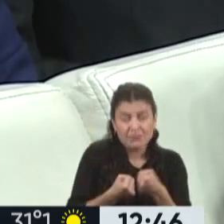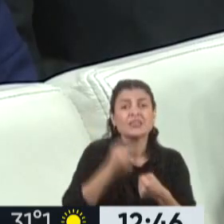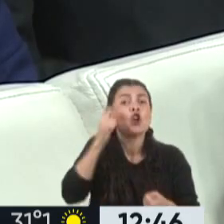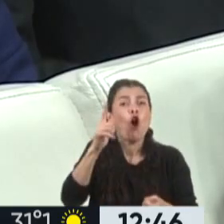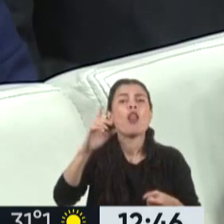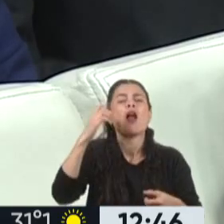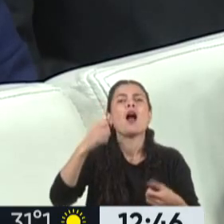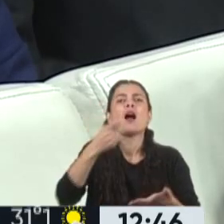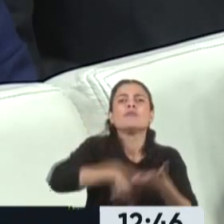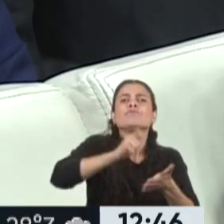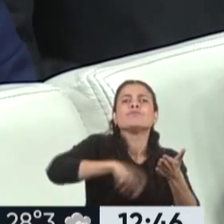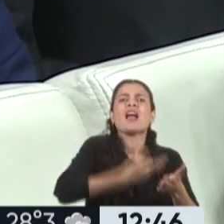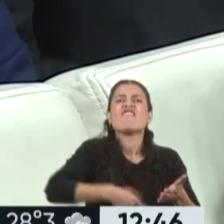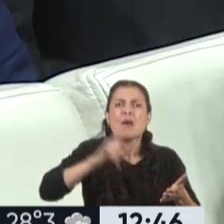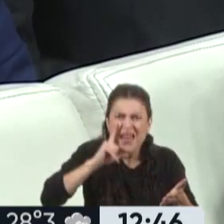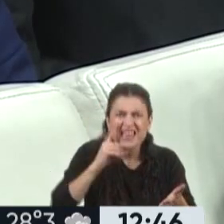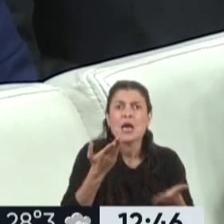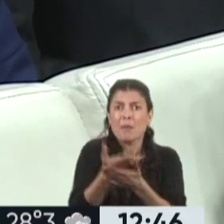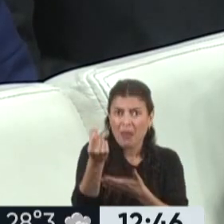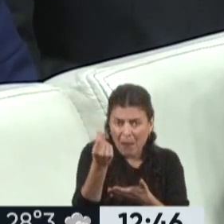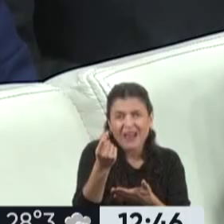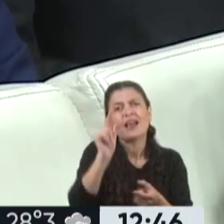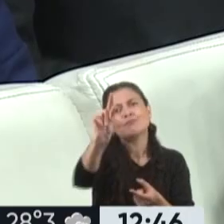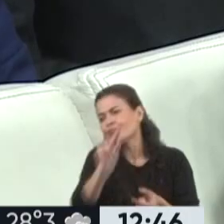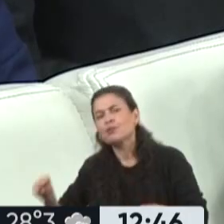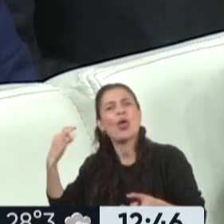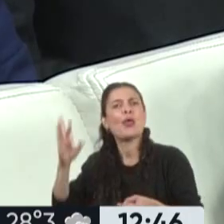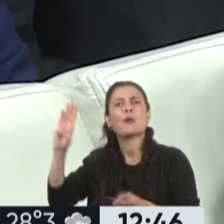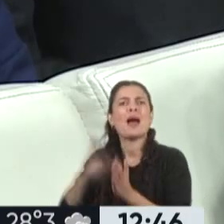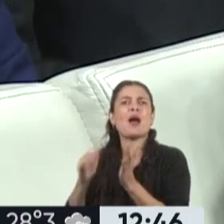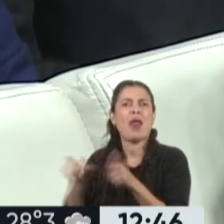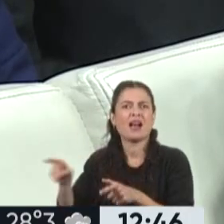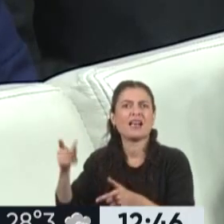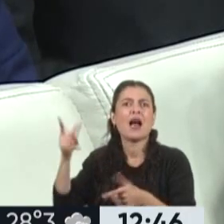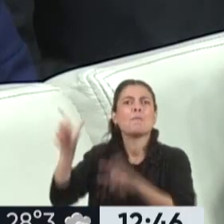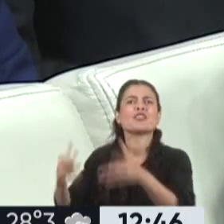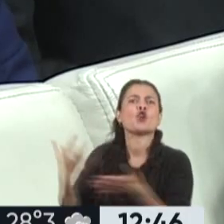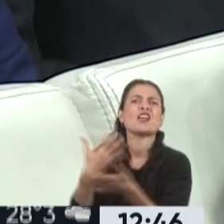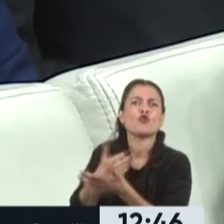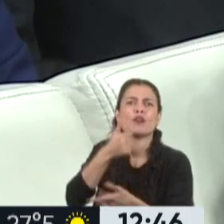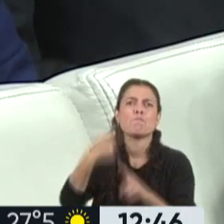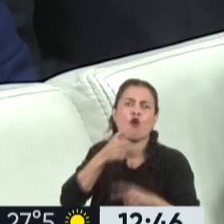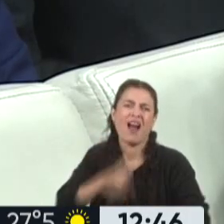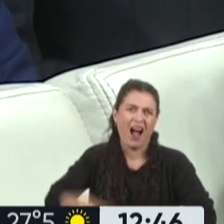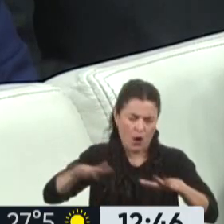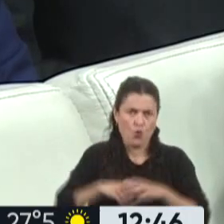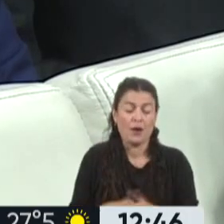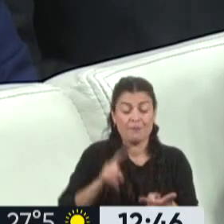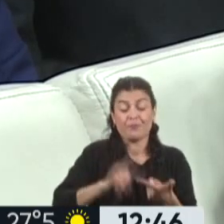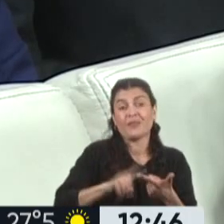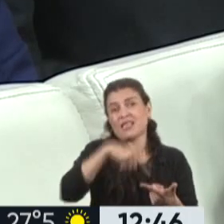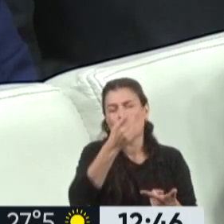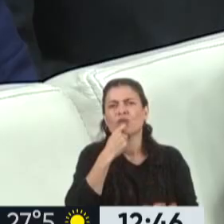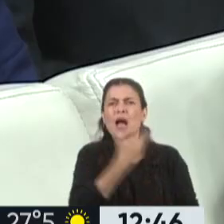destinado a la ayuda a los bahienses. Esa es una. La segunda es referida a si el presidente Milei tiene pensado